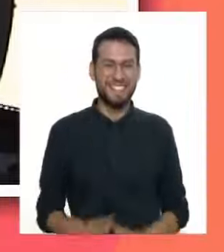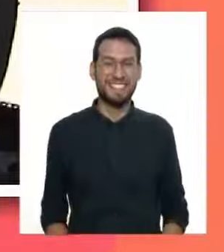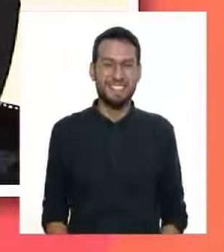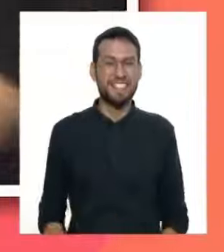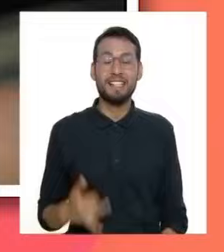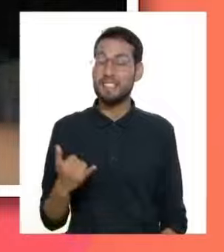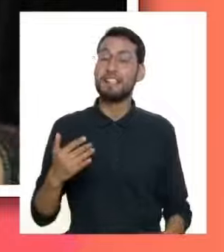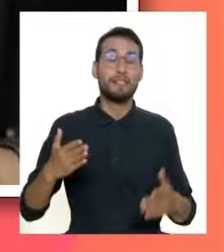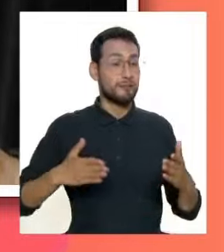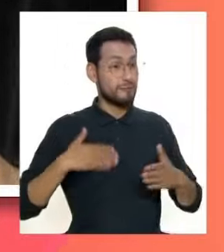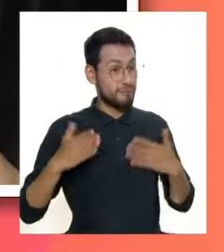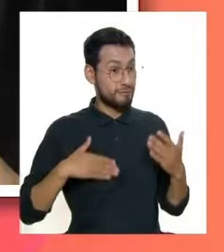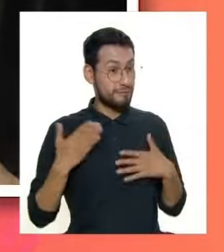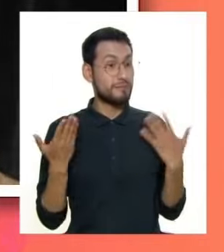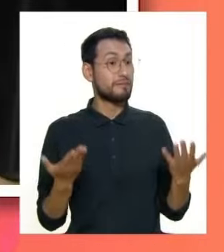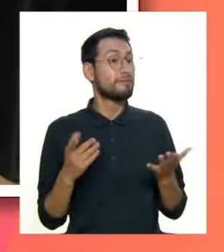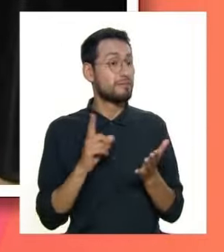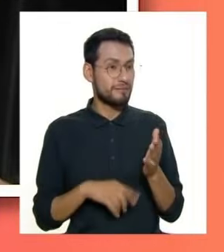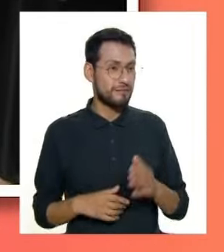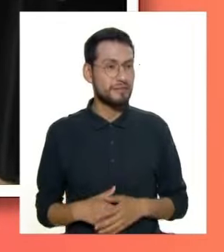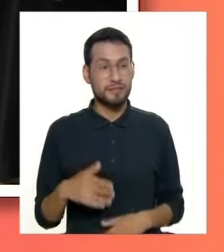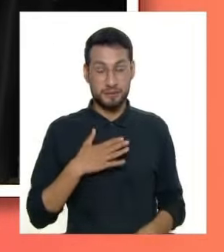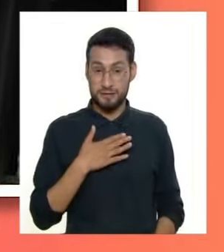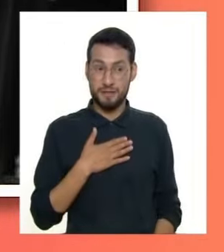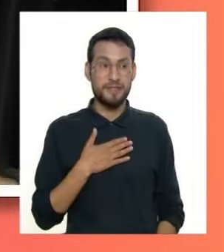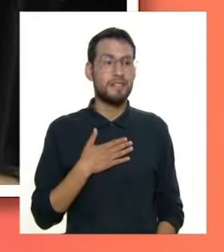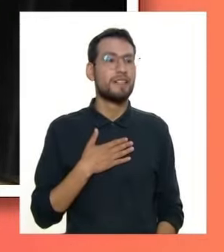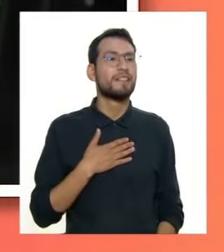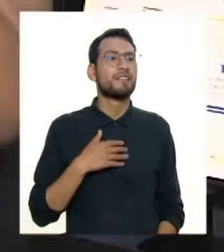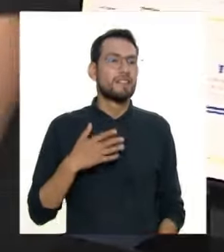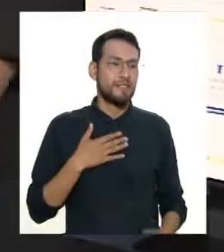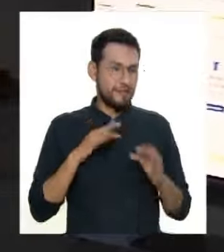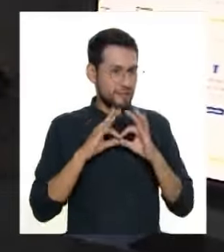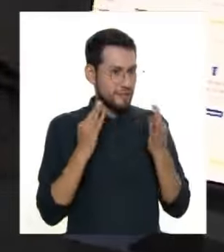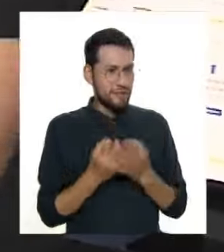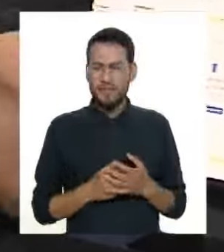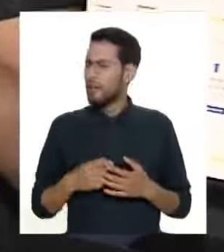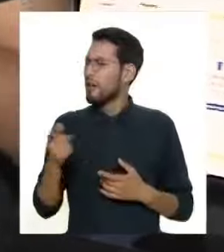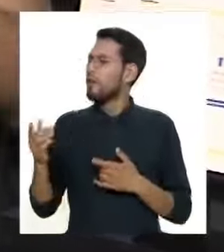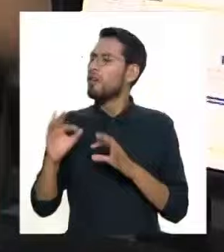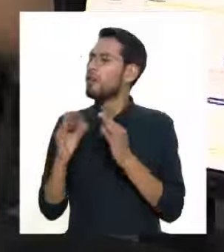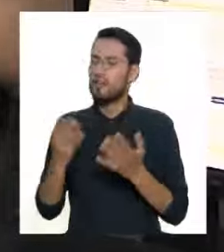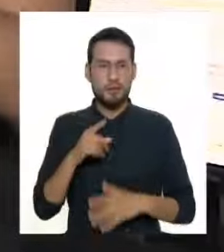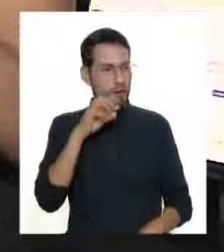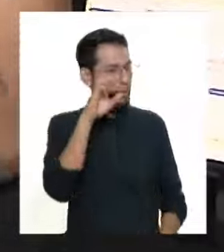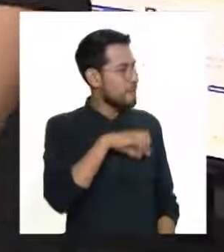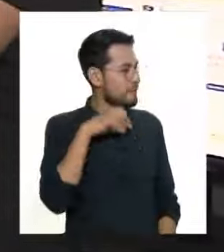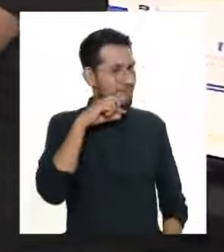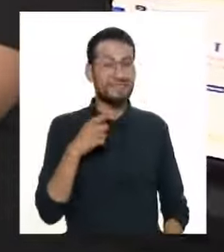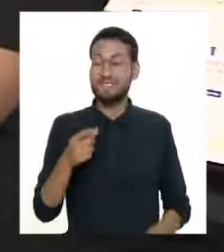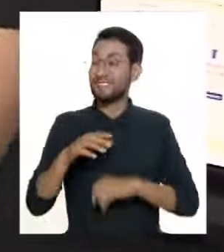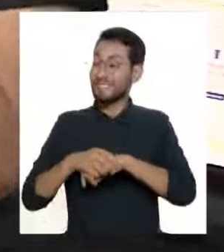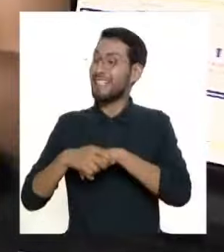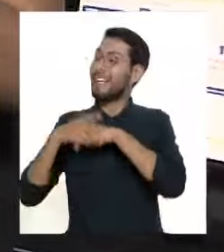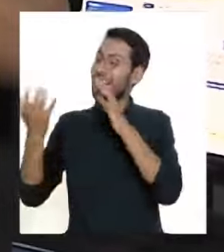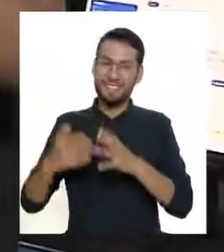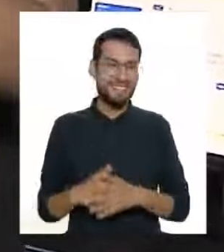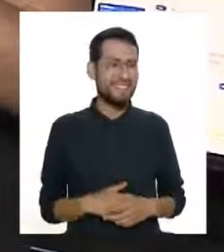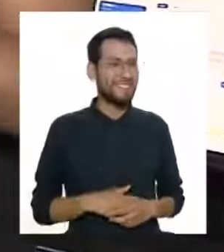El estar feliz es básicamente para mí estar con mi familia. ¿Dónde está su familia? En Puno. Saludos, ¿para qué